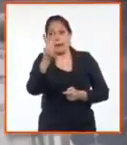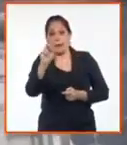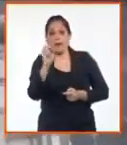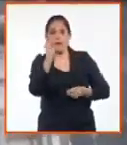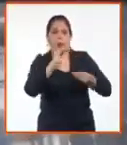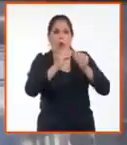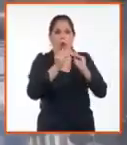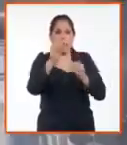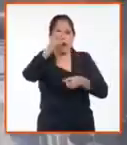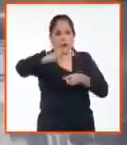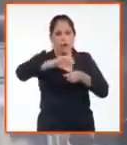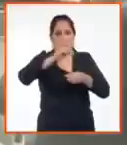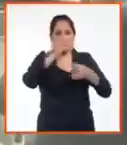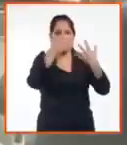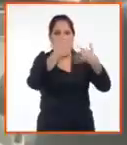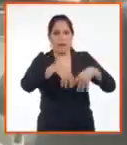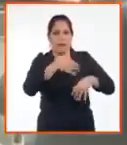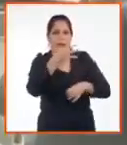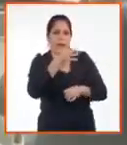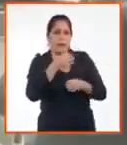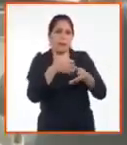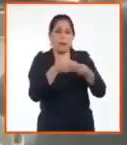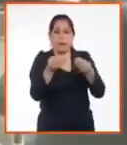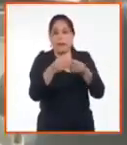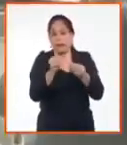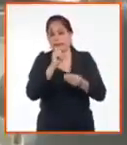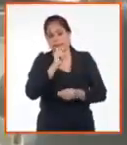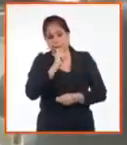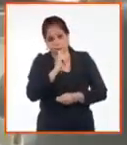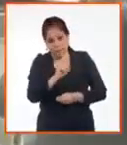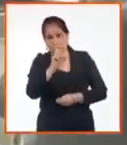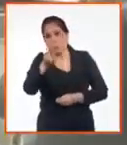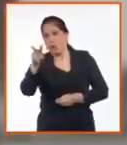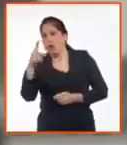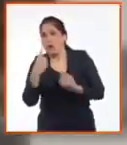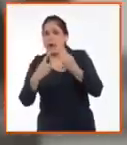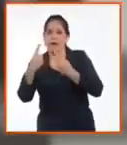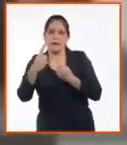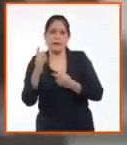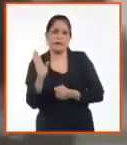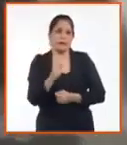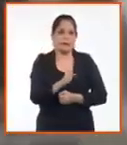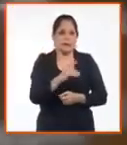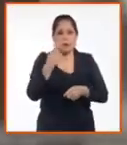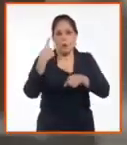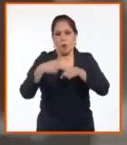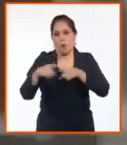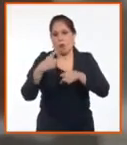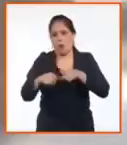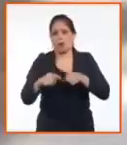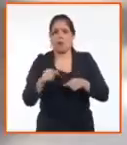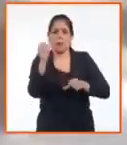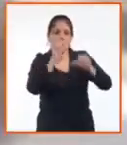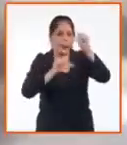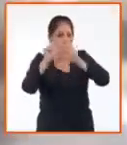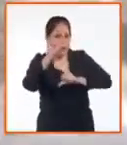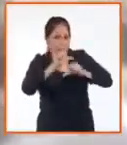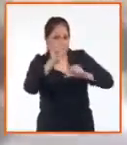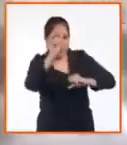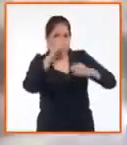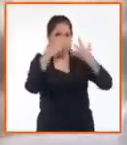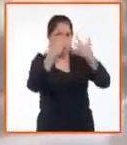además son materias primas que son obtenidas a través de la síntesis química y por lo tanto